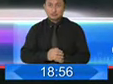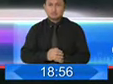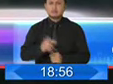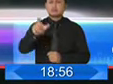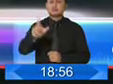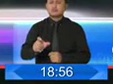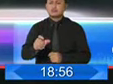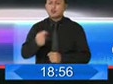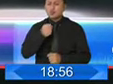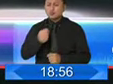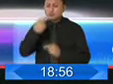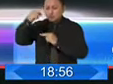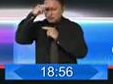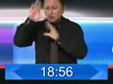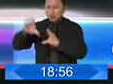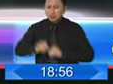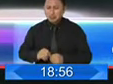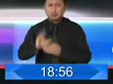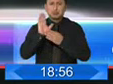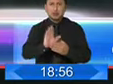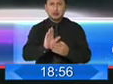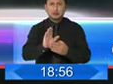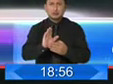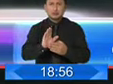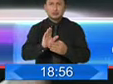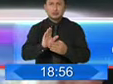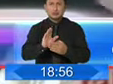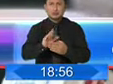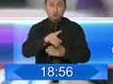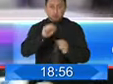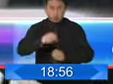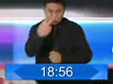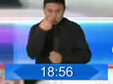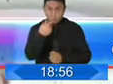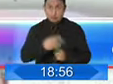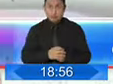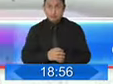una noticia y publicarla? Si me puede mirar, por favor.